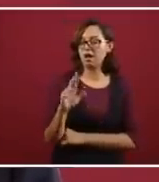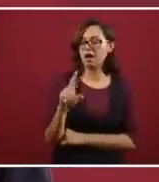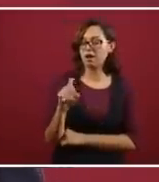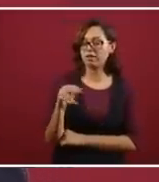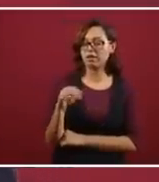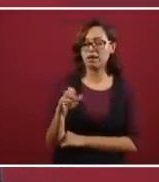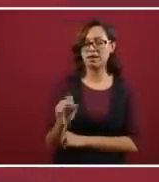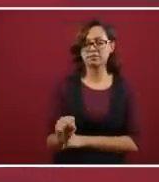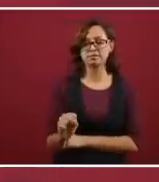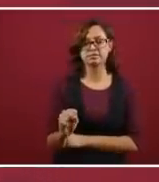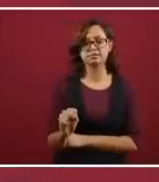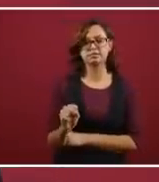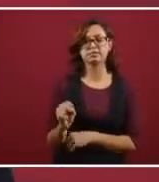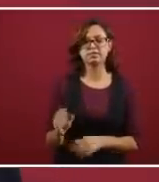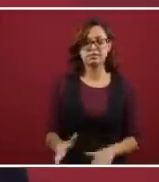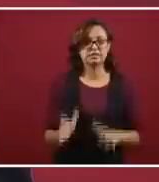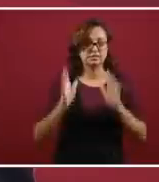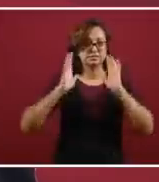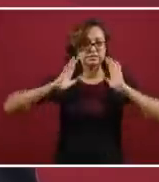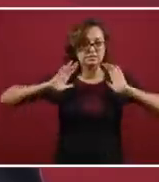consumar